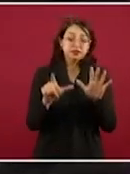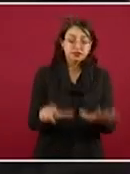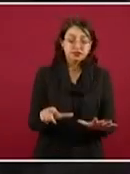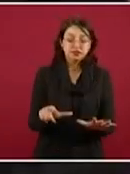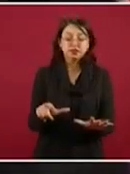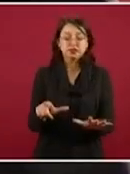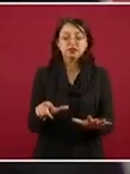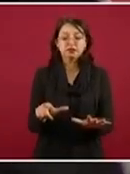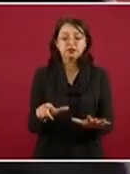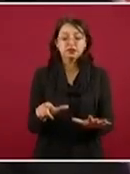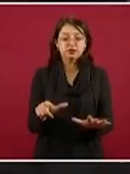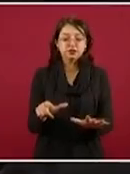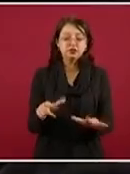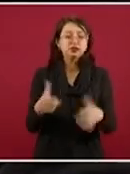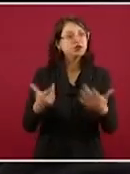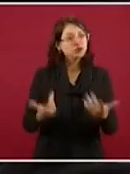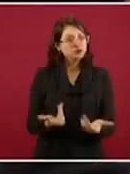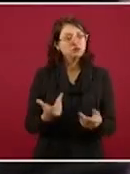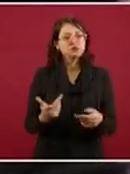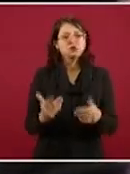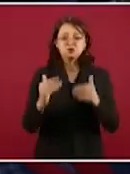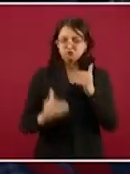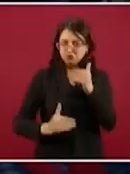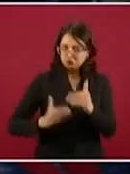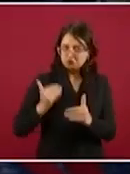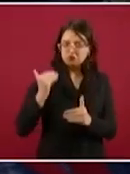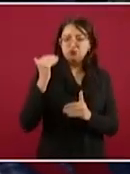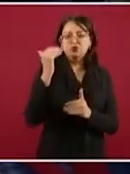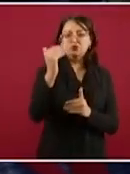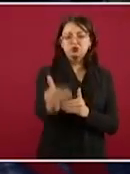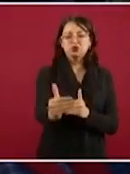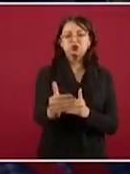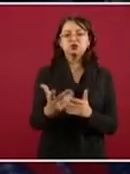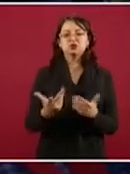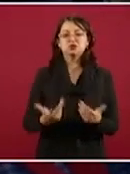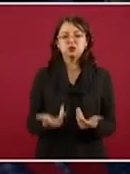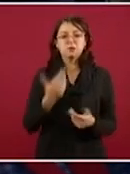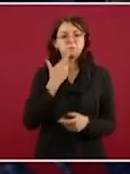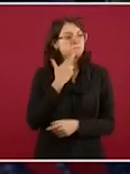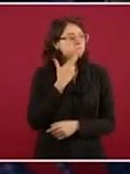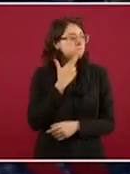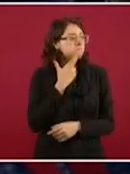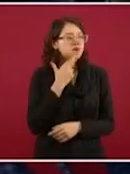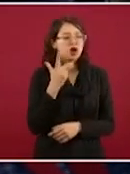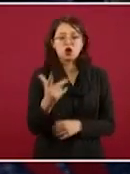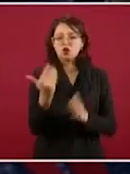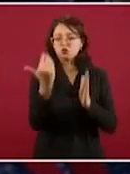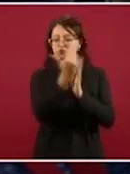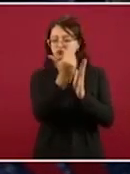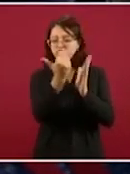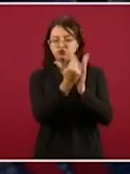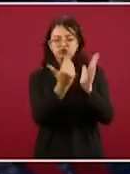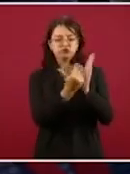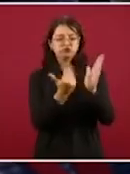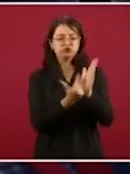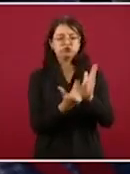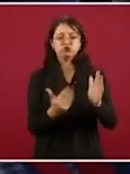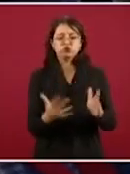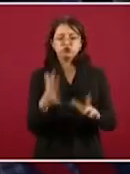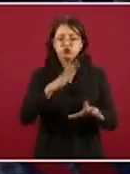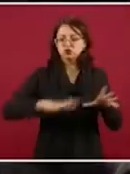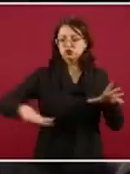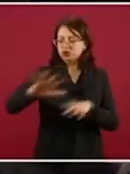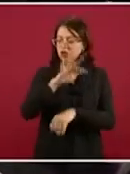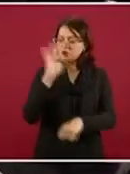1917, a pesar de ser una constitución avanzada, de las mejores del mundo, sobre todo en el terreno